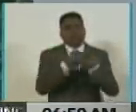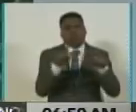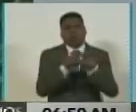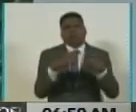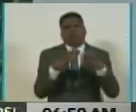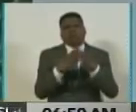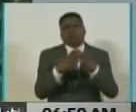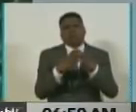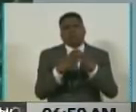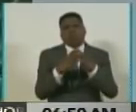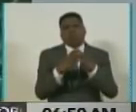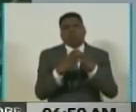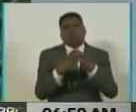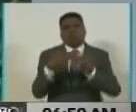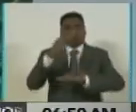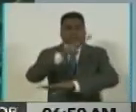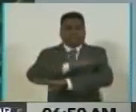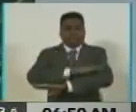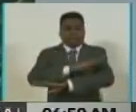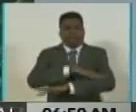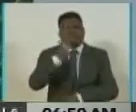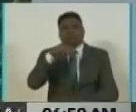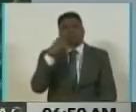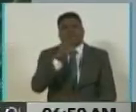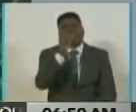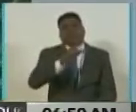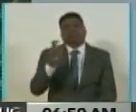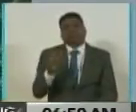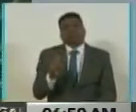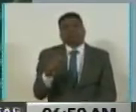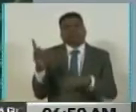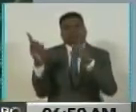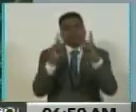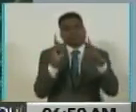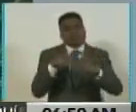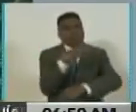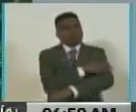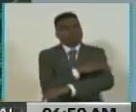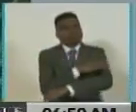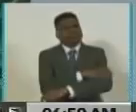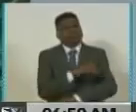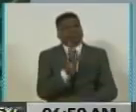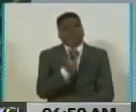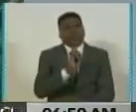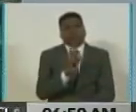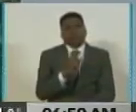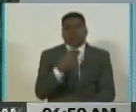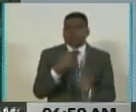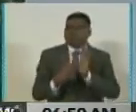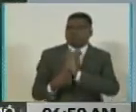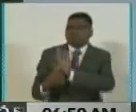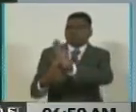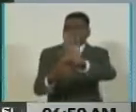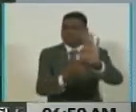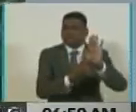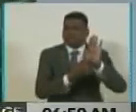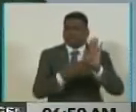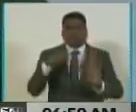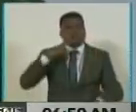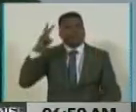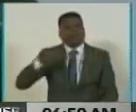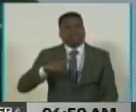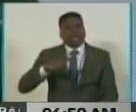y las personas que estaban dialogando por parte de la oposición no expresaban la realidad política